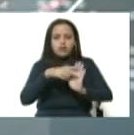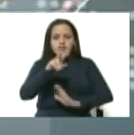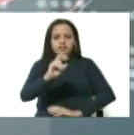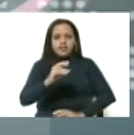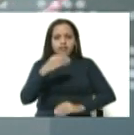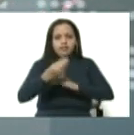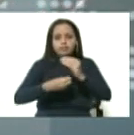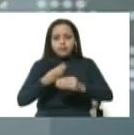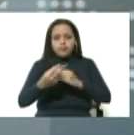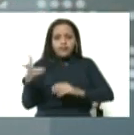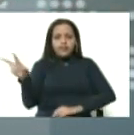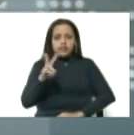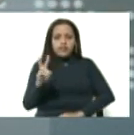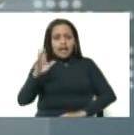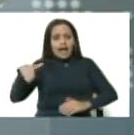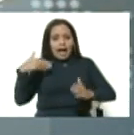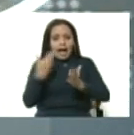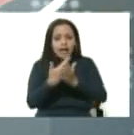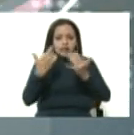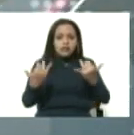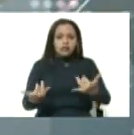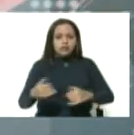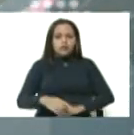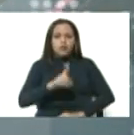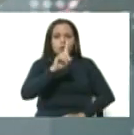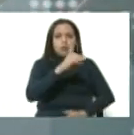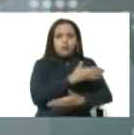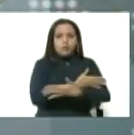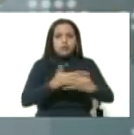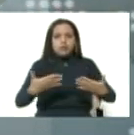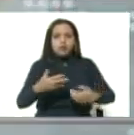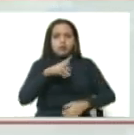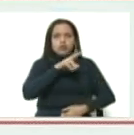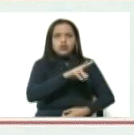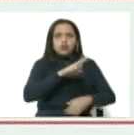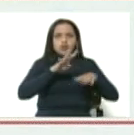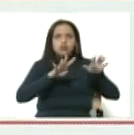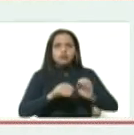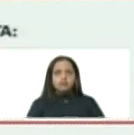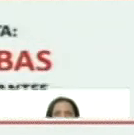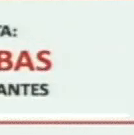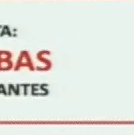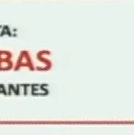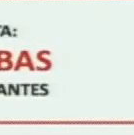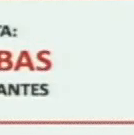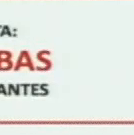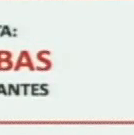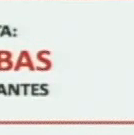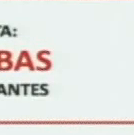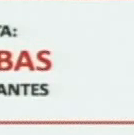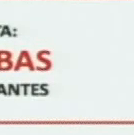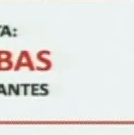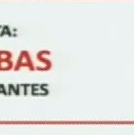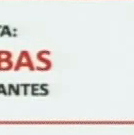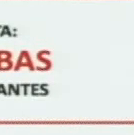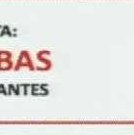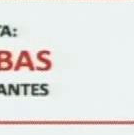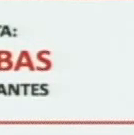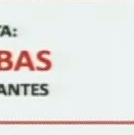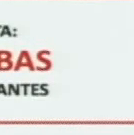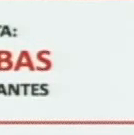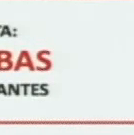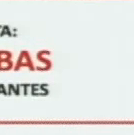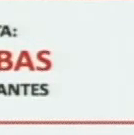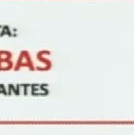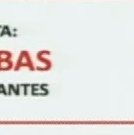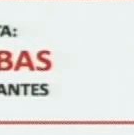realizado hasta este momento 1.297.586 pruebas.